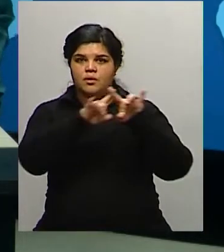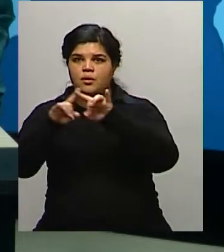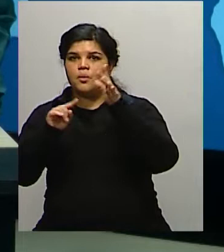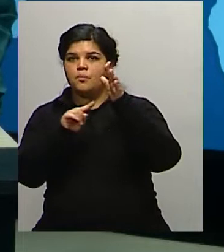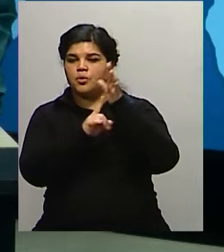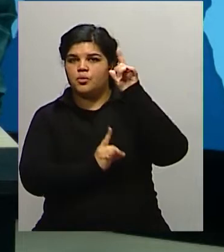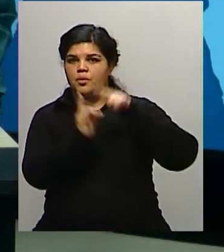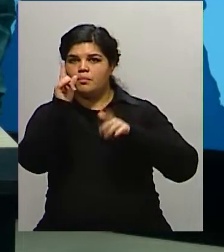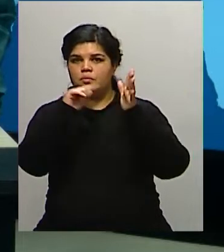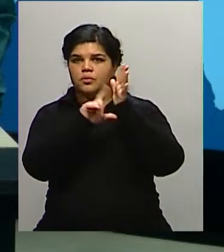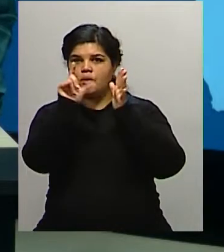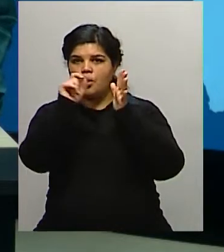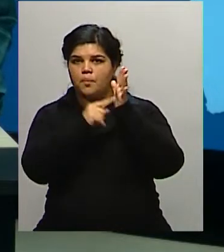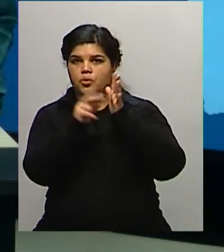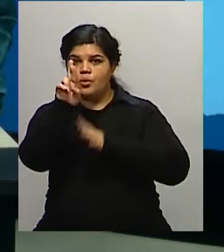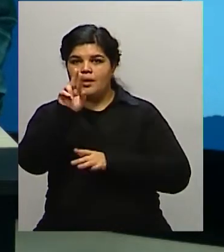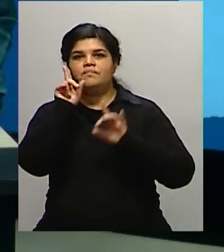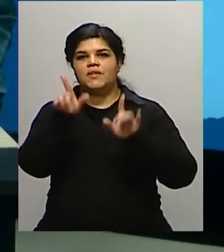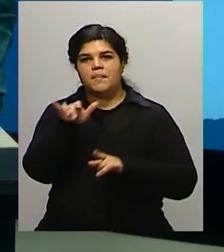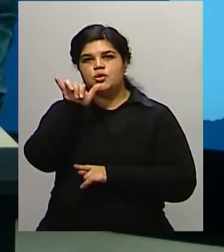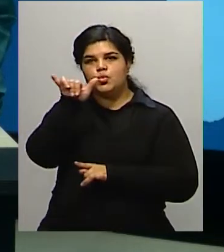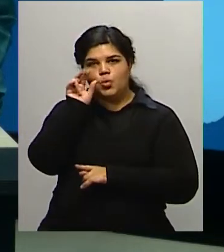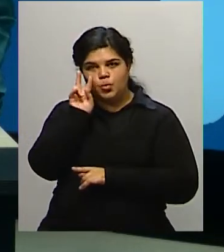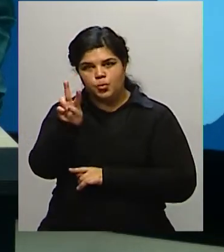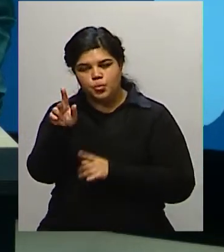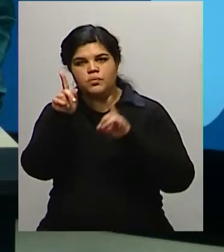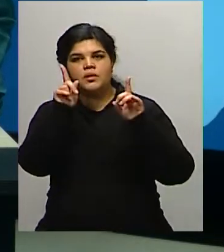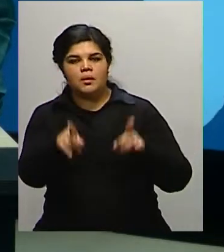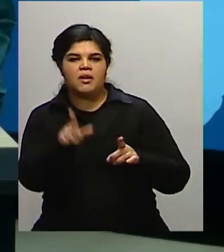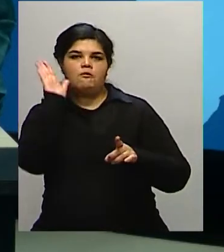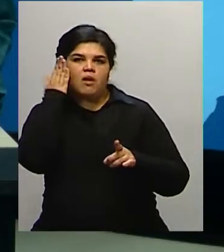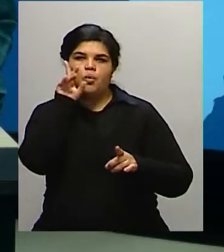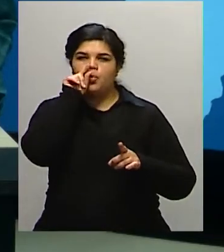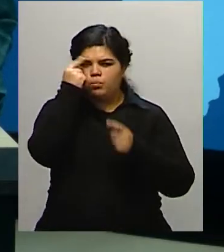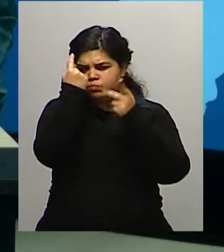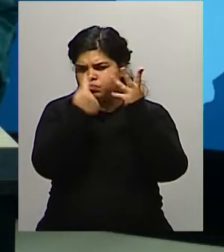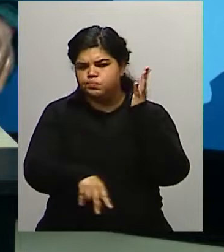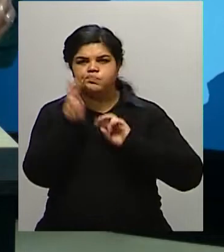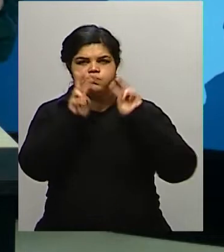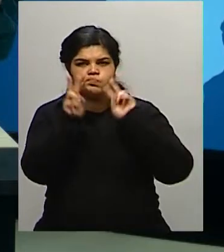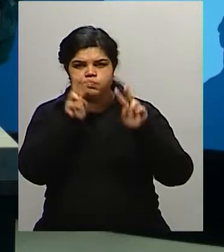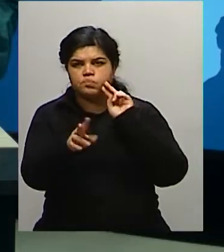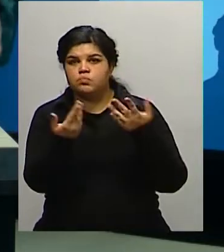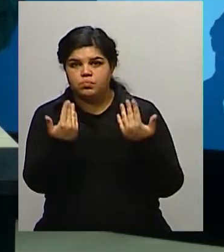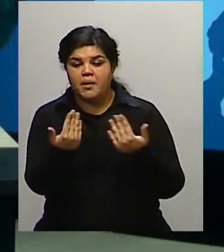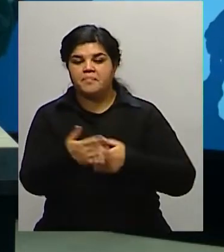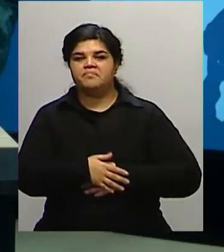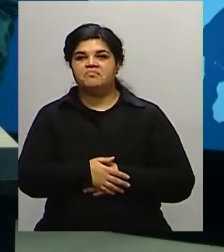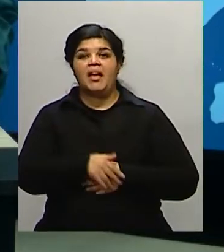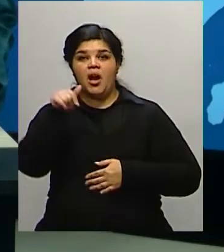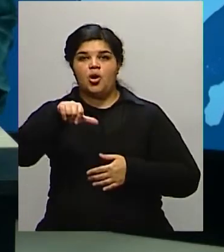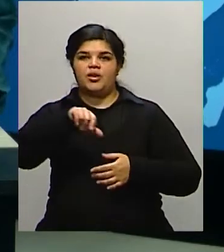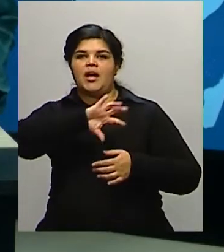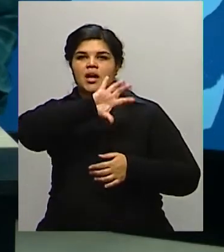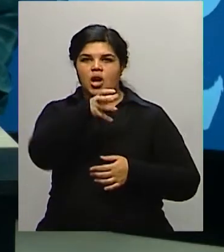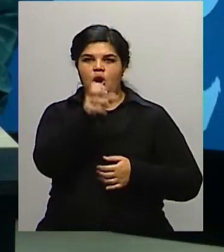www.unidiversidad.com.ar, estamos en nuestro canal de YouTube y también estamos presentes en todas las redes sociales. Seguimos hablando de la economía de la región, del mundo, y